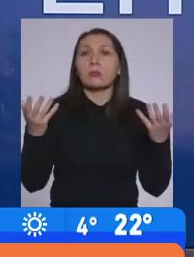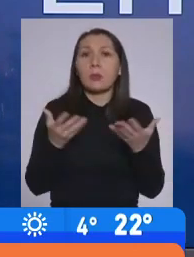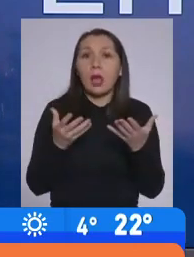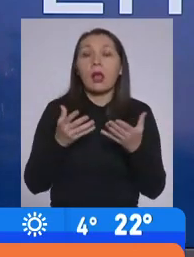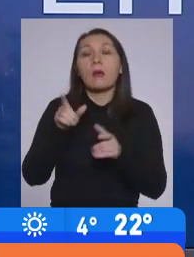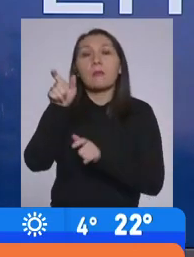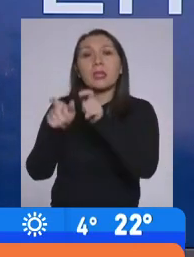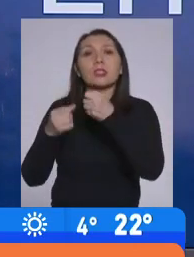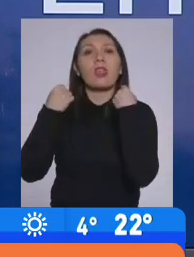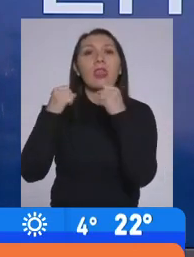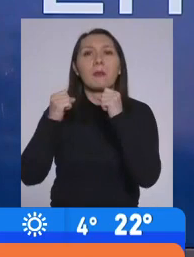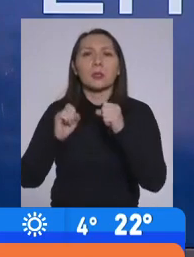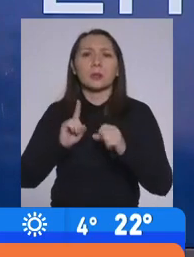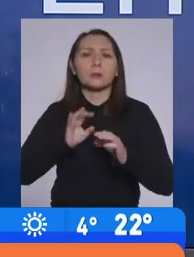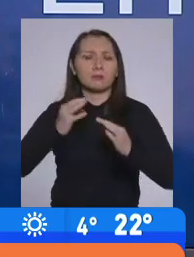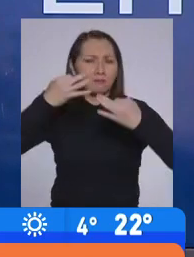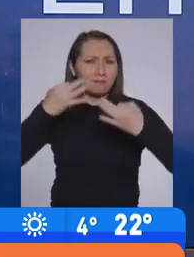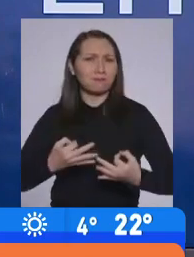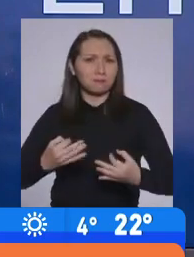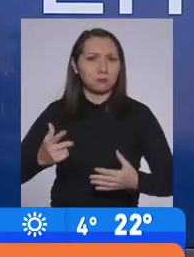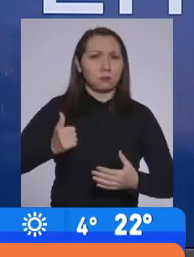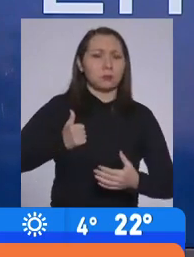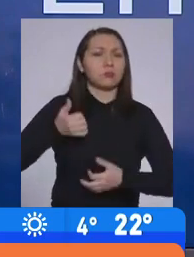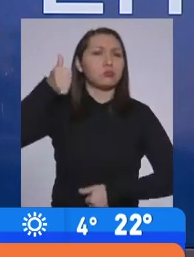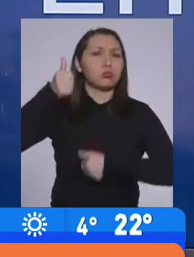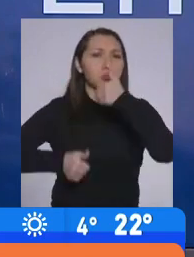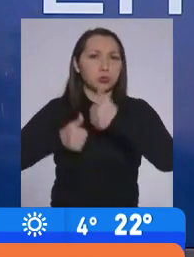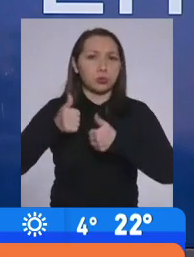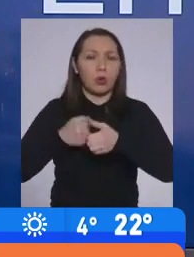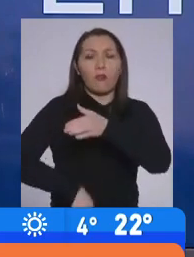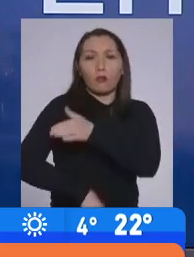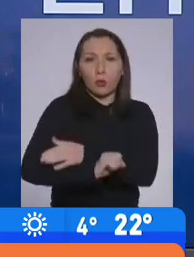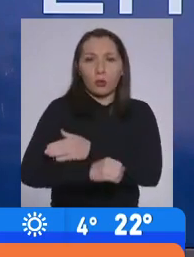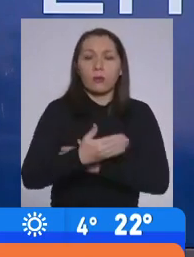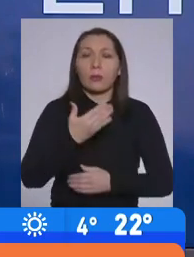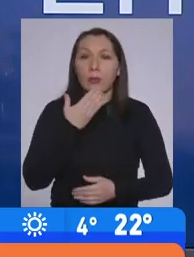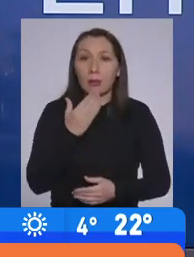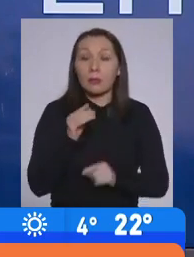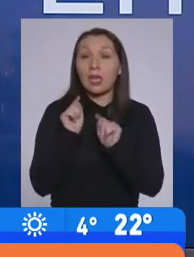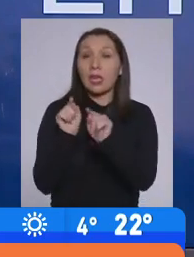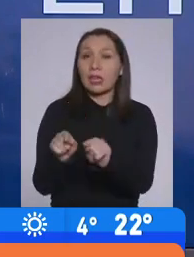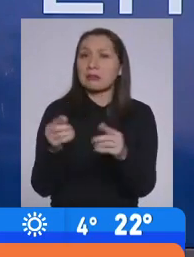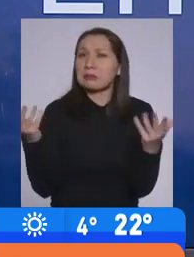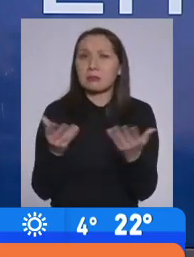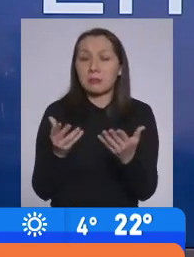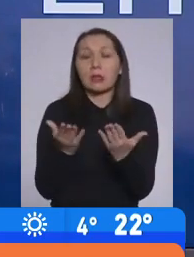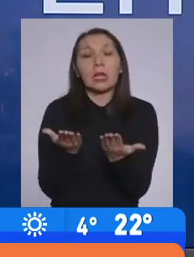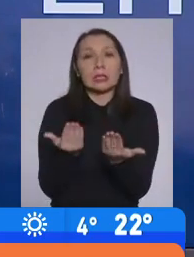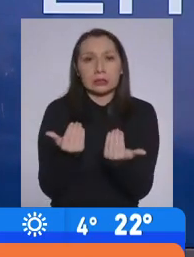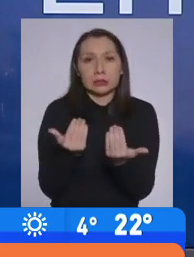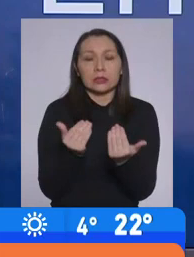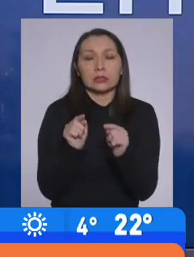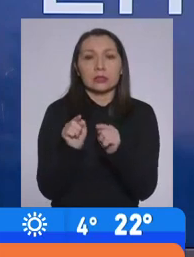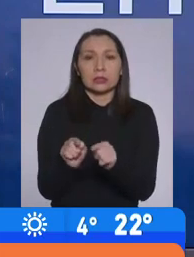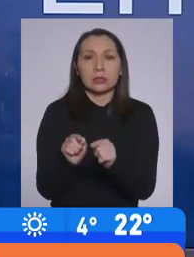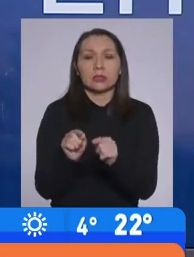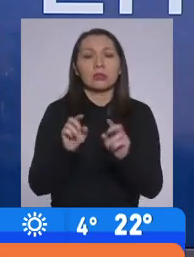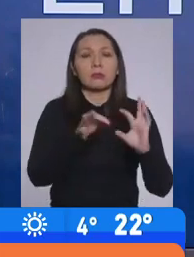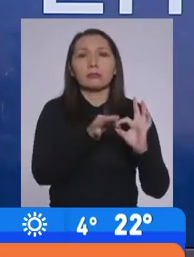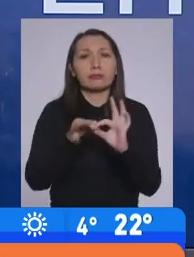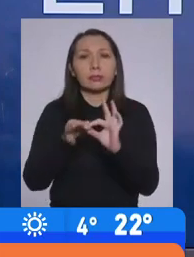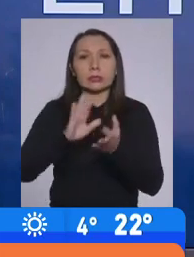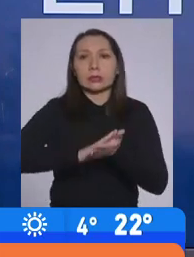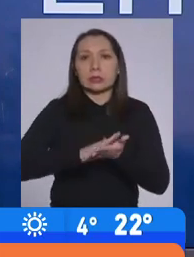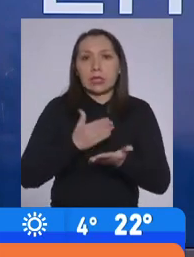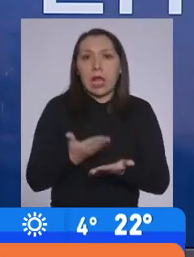deportistas de alto rendimiento y para el fútbol profesional y esto porque era una necesidad en términos